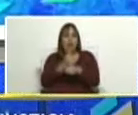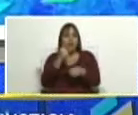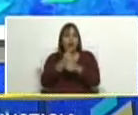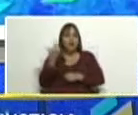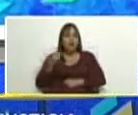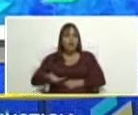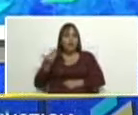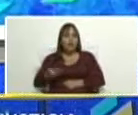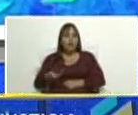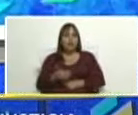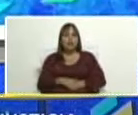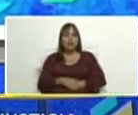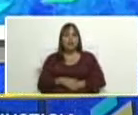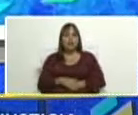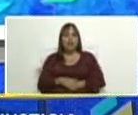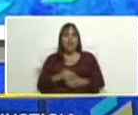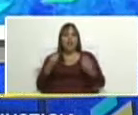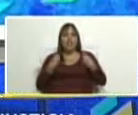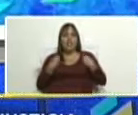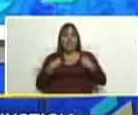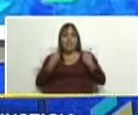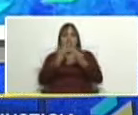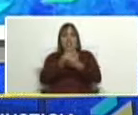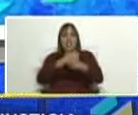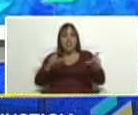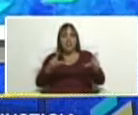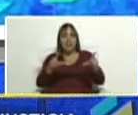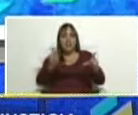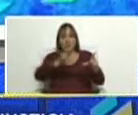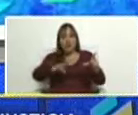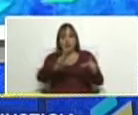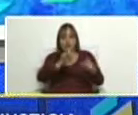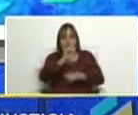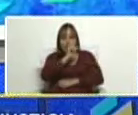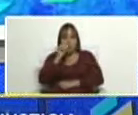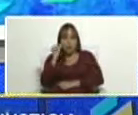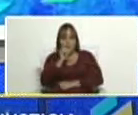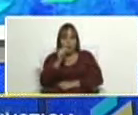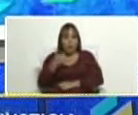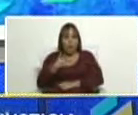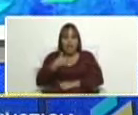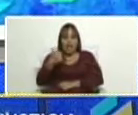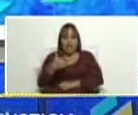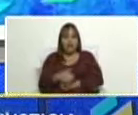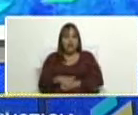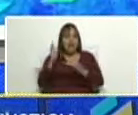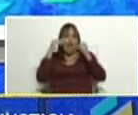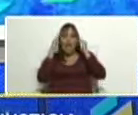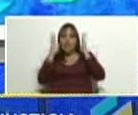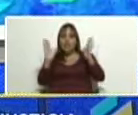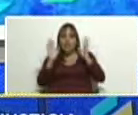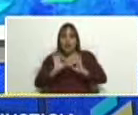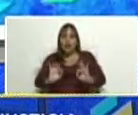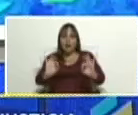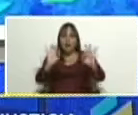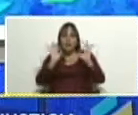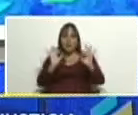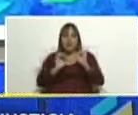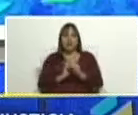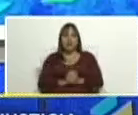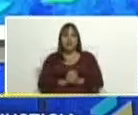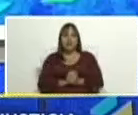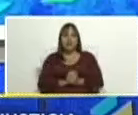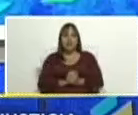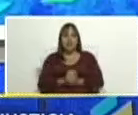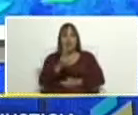importantísima, vida libre de adicciones. Atención preventiva especial a la